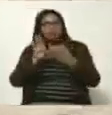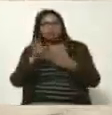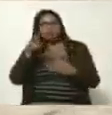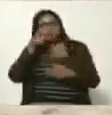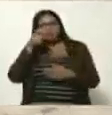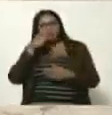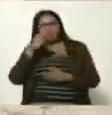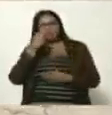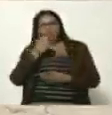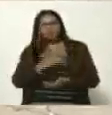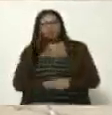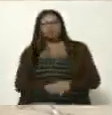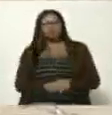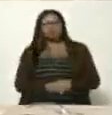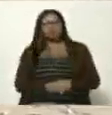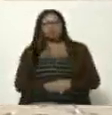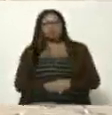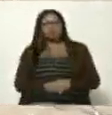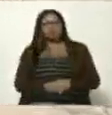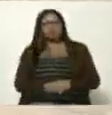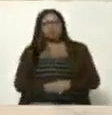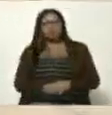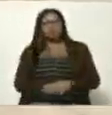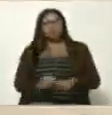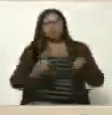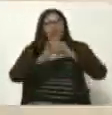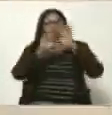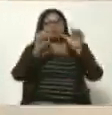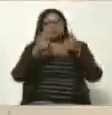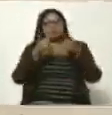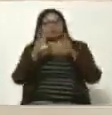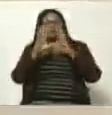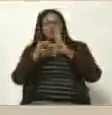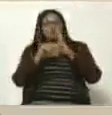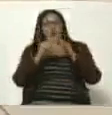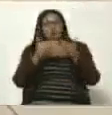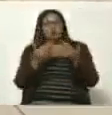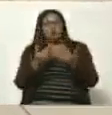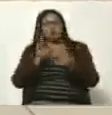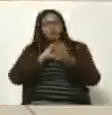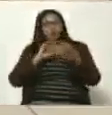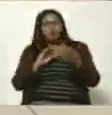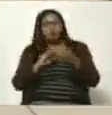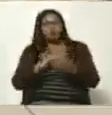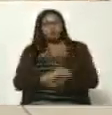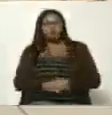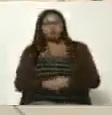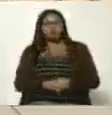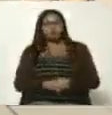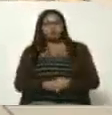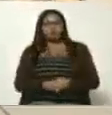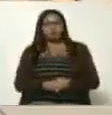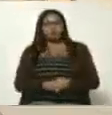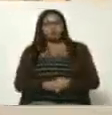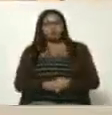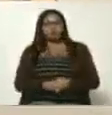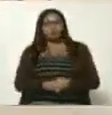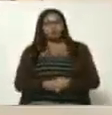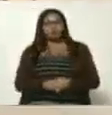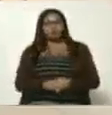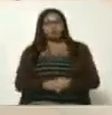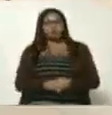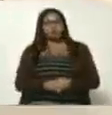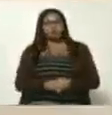alimentaria. Evidentemente hay unos graves indicios de corrupción, no solamente graves indicios de corrupción, sino también un claro interés de